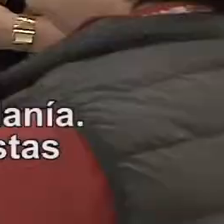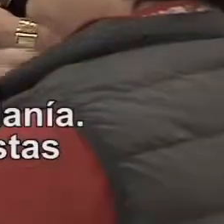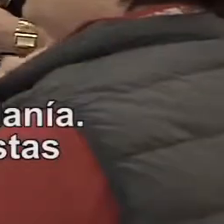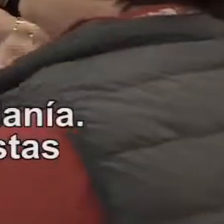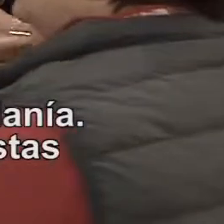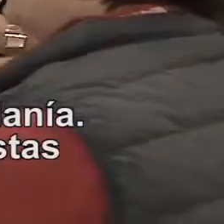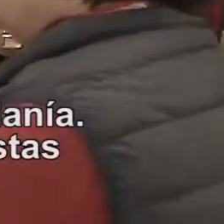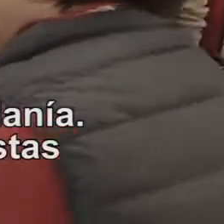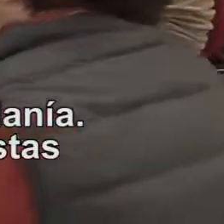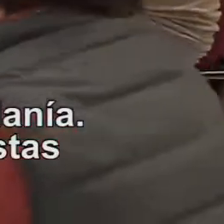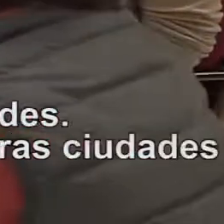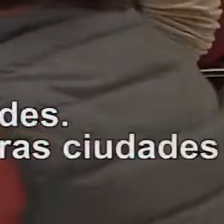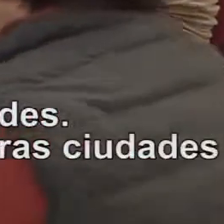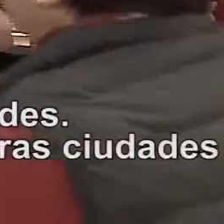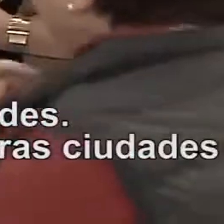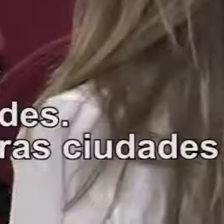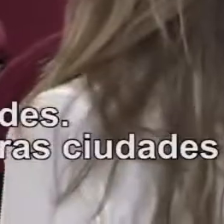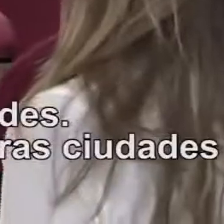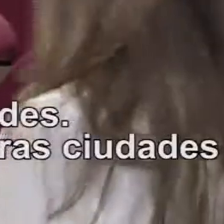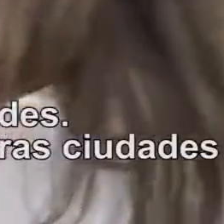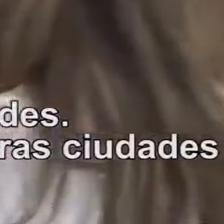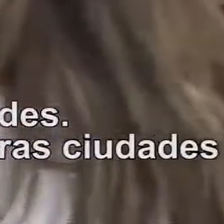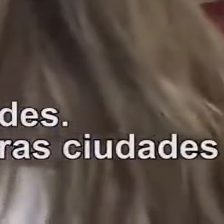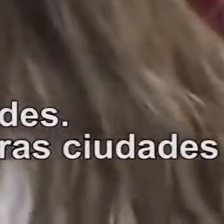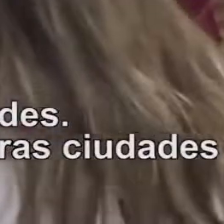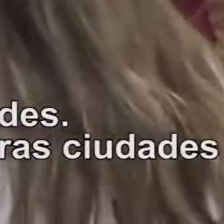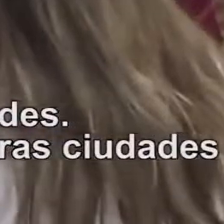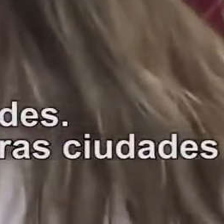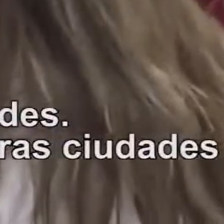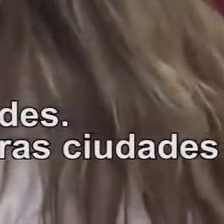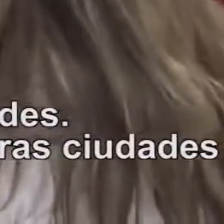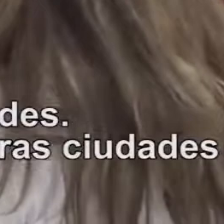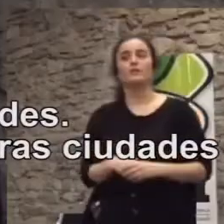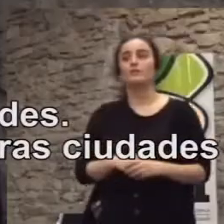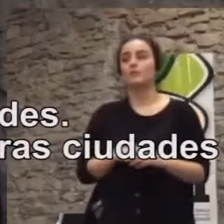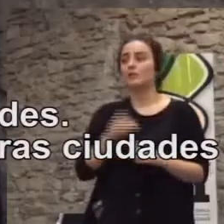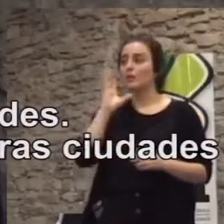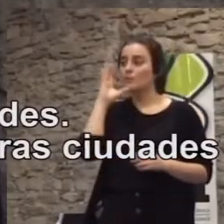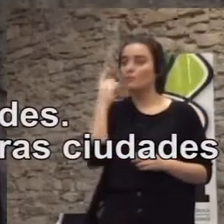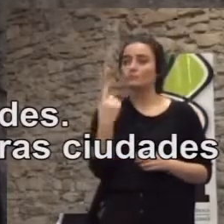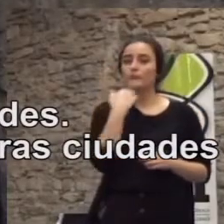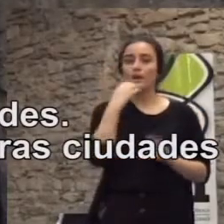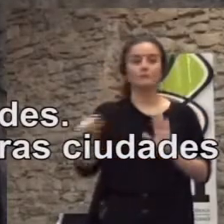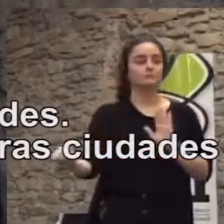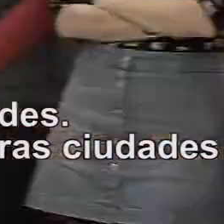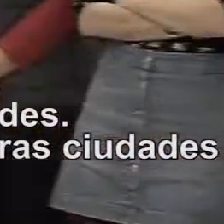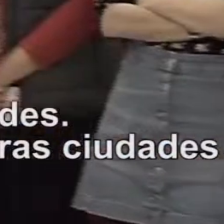protagonistas a la ciudadanía de nuestras comunidades, protagonistas de la vida, del día a